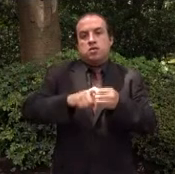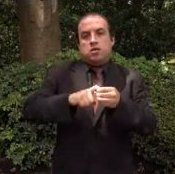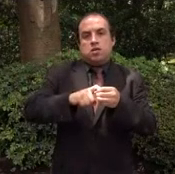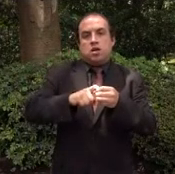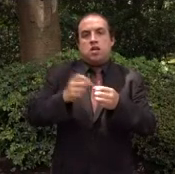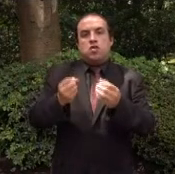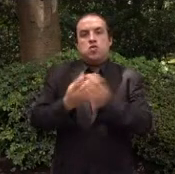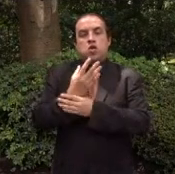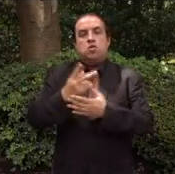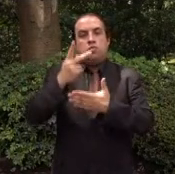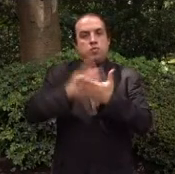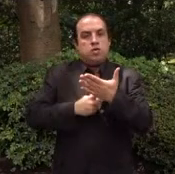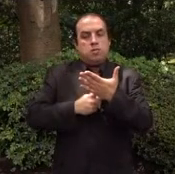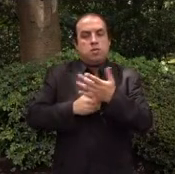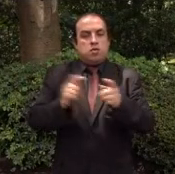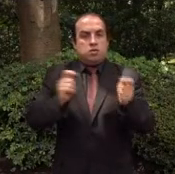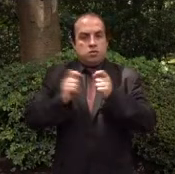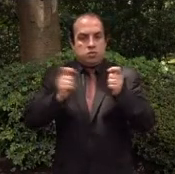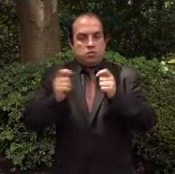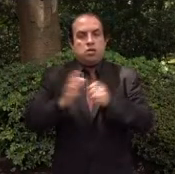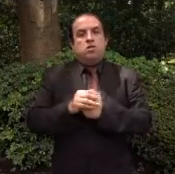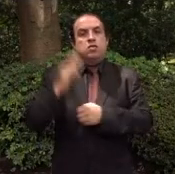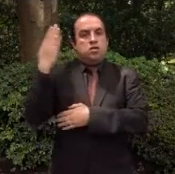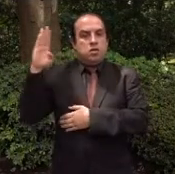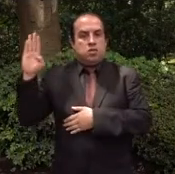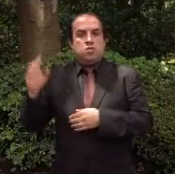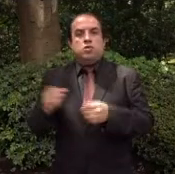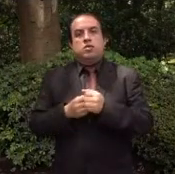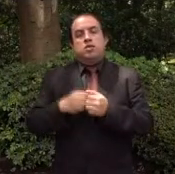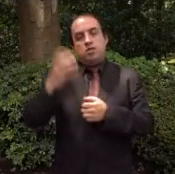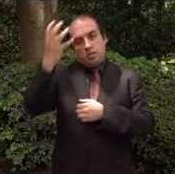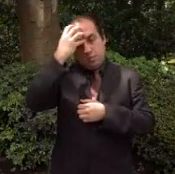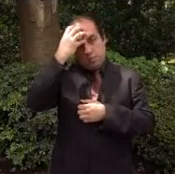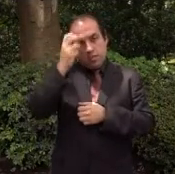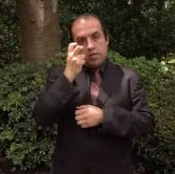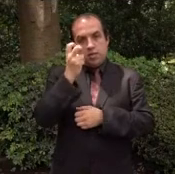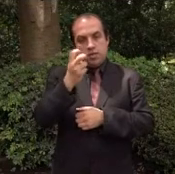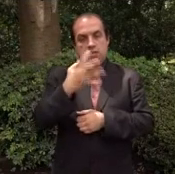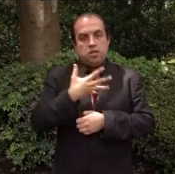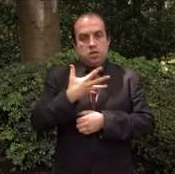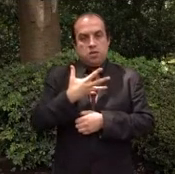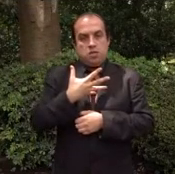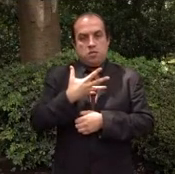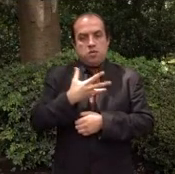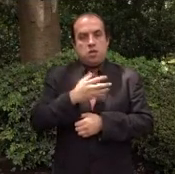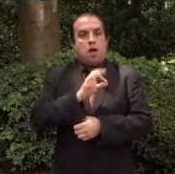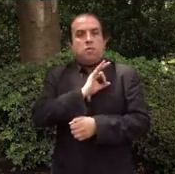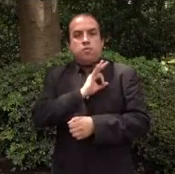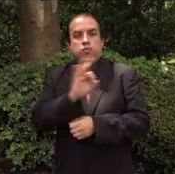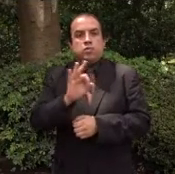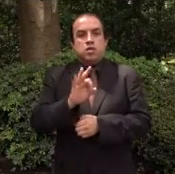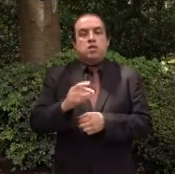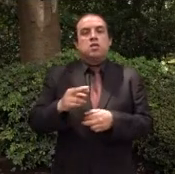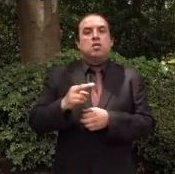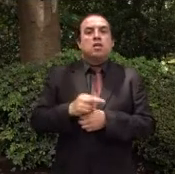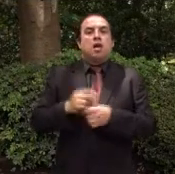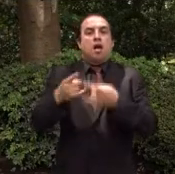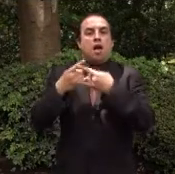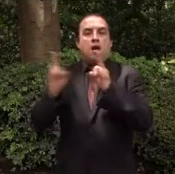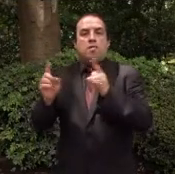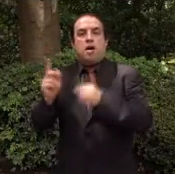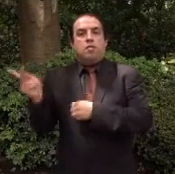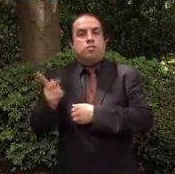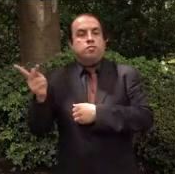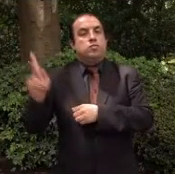manejo del Bosque de Chapultepec, y ahí sí hay la necesidad de abrir a consulta pública el propio programa de